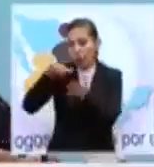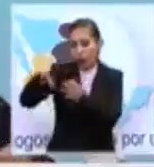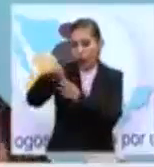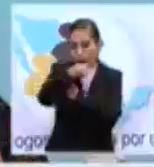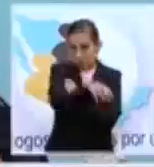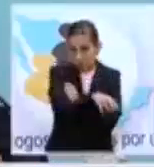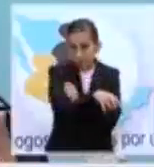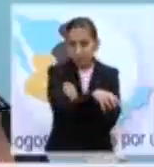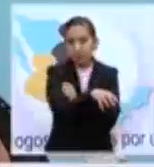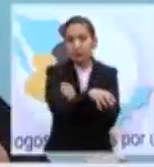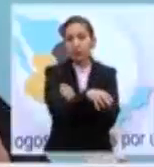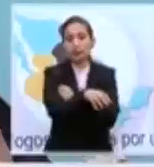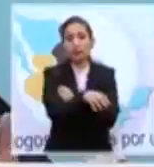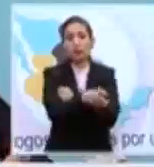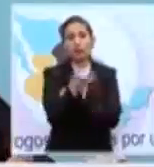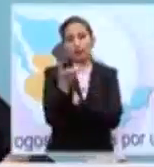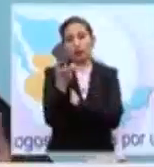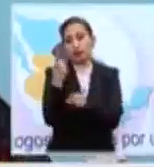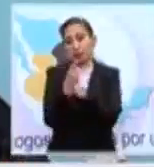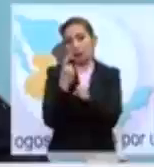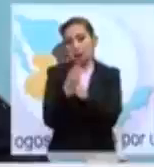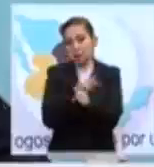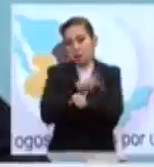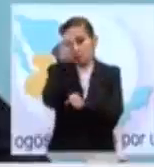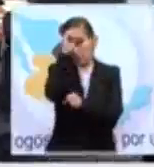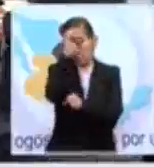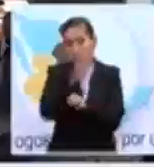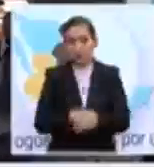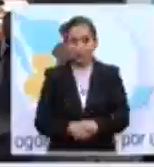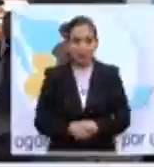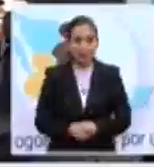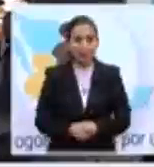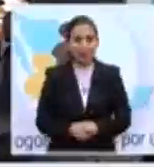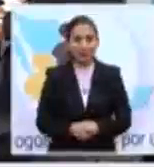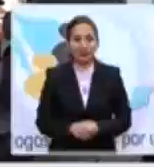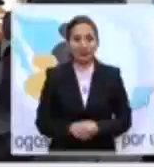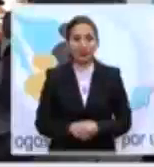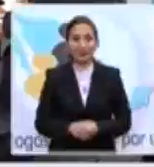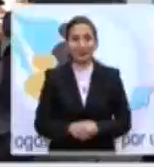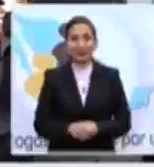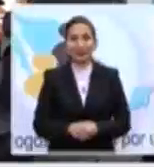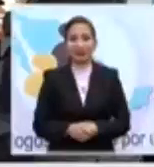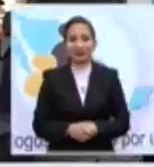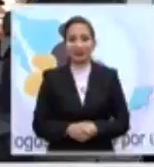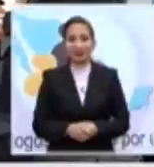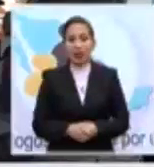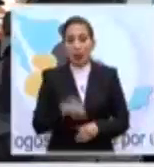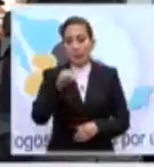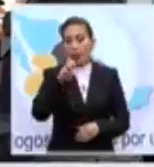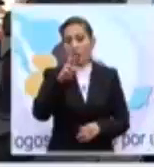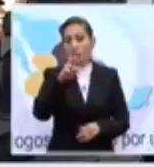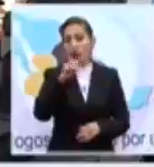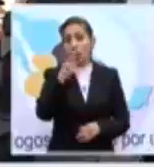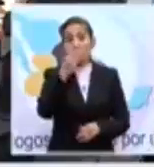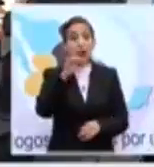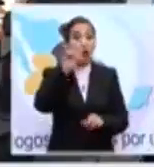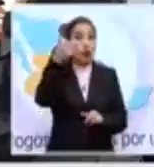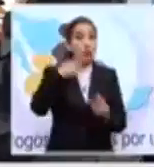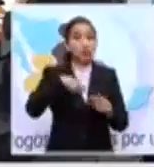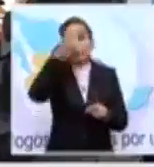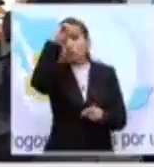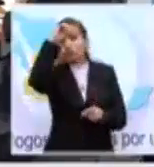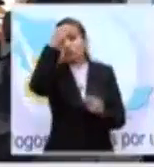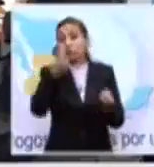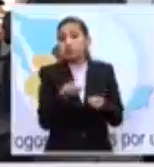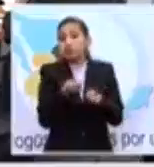digamos, la primera intervención de mi parte. Gracias. Gracias. Mauricio García, ¿alguien más que quisiera abundar